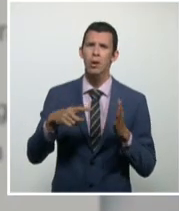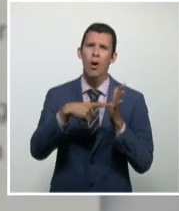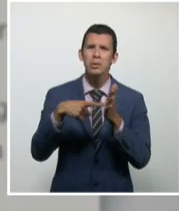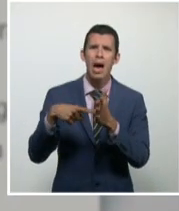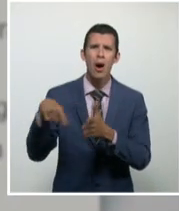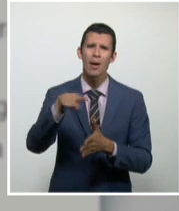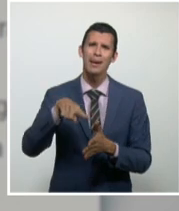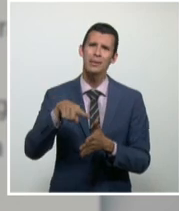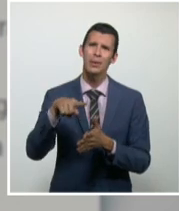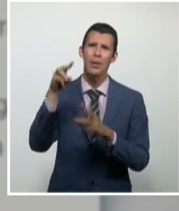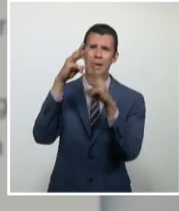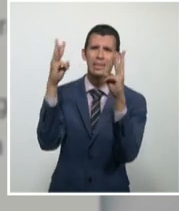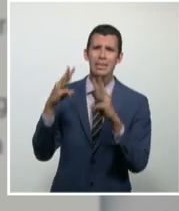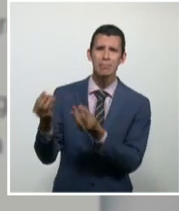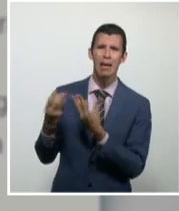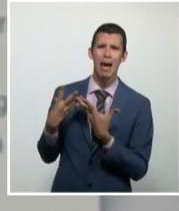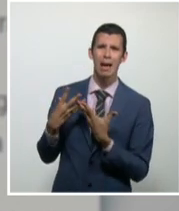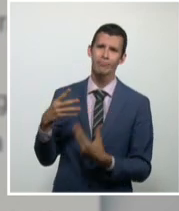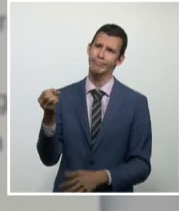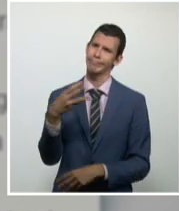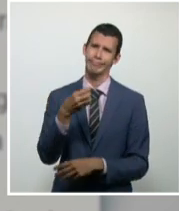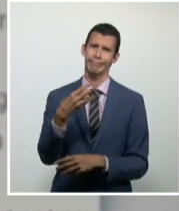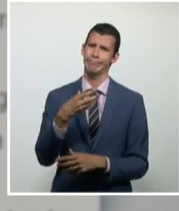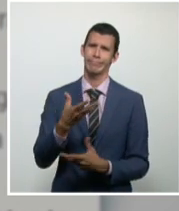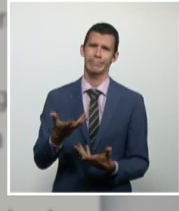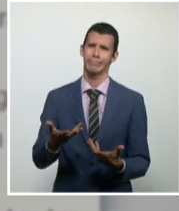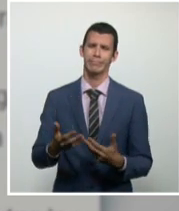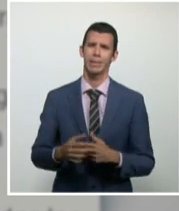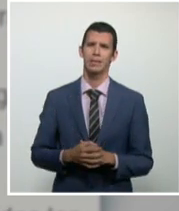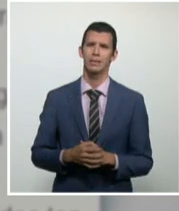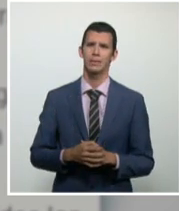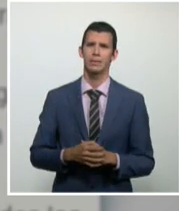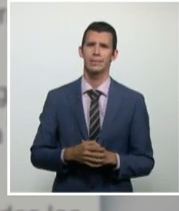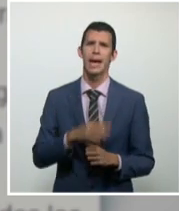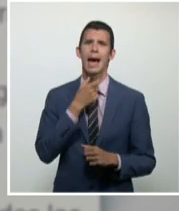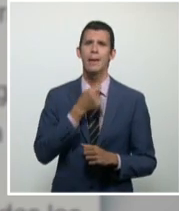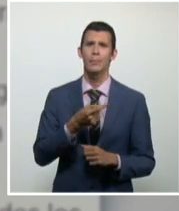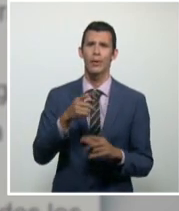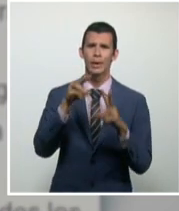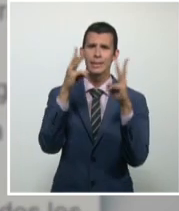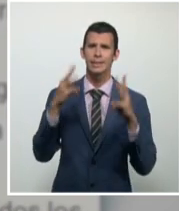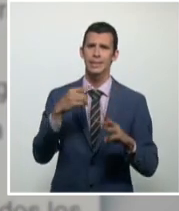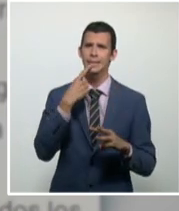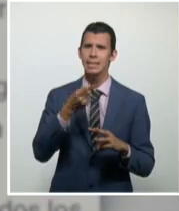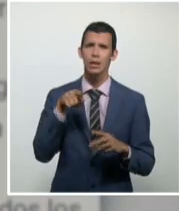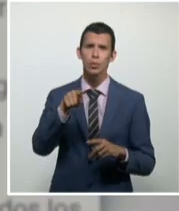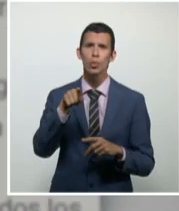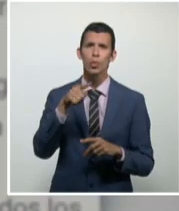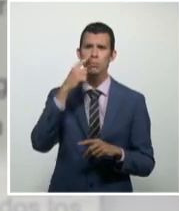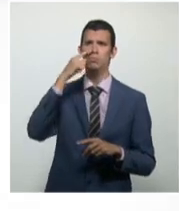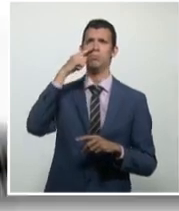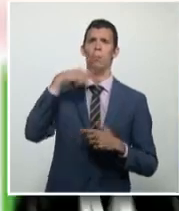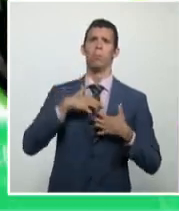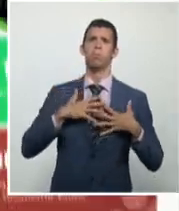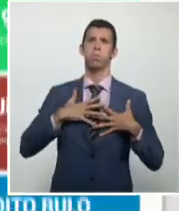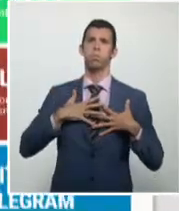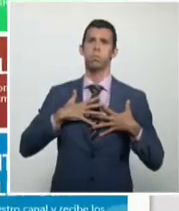según esta cadena si la persona logra hacerlo sin toser o sofocarse pues está libre del sars co2